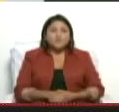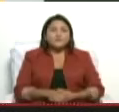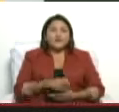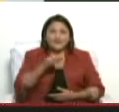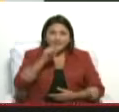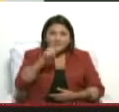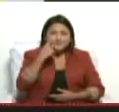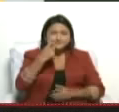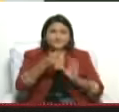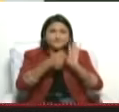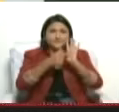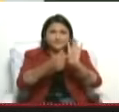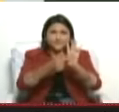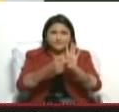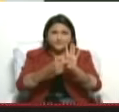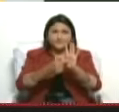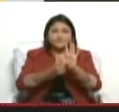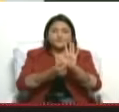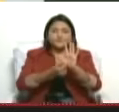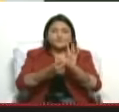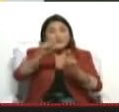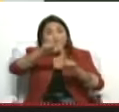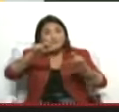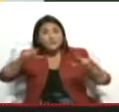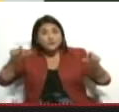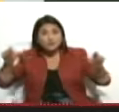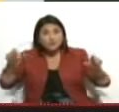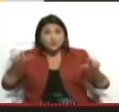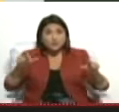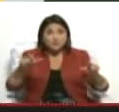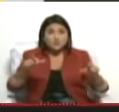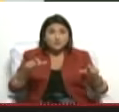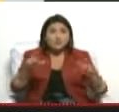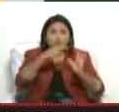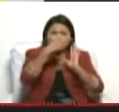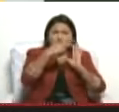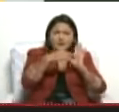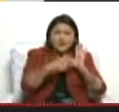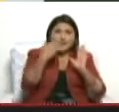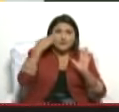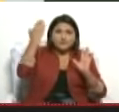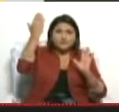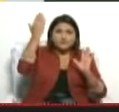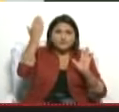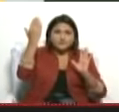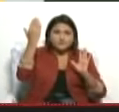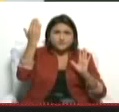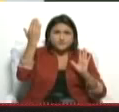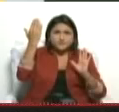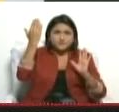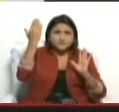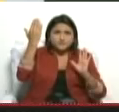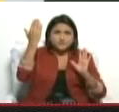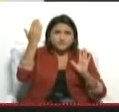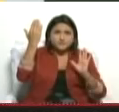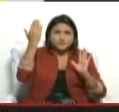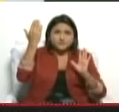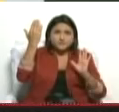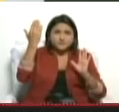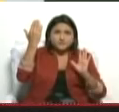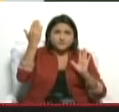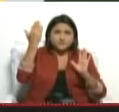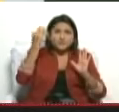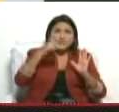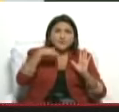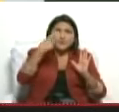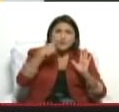mencionad una serie de personas entre ellas voy a leer textualmente inmediatamente después después